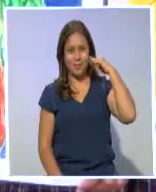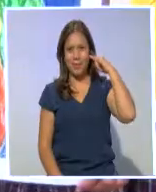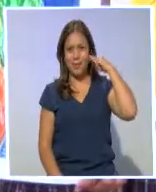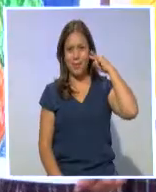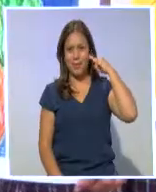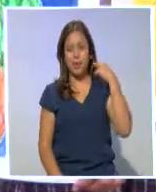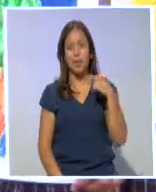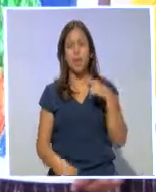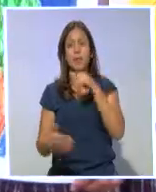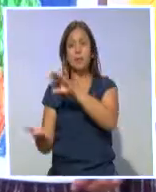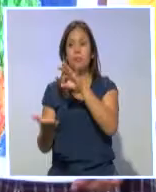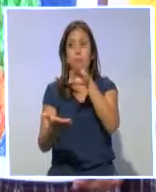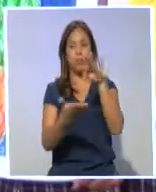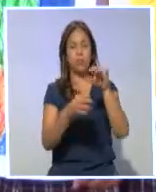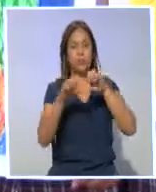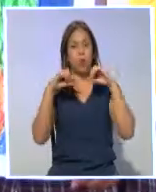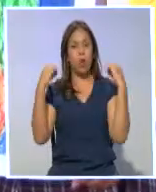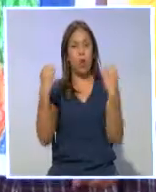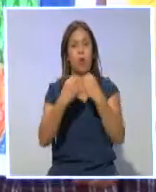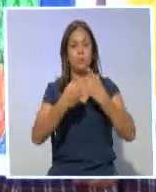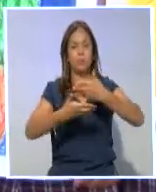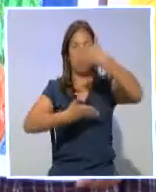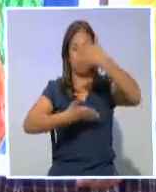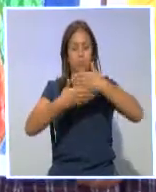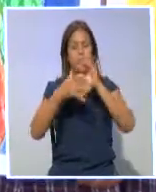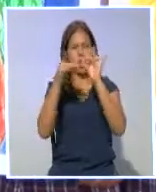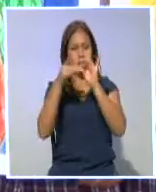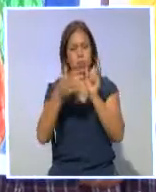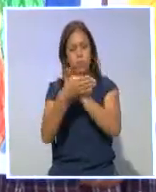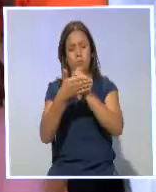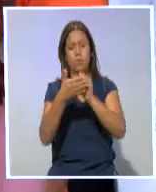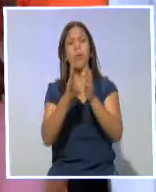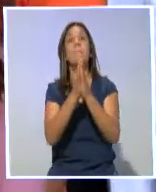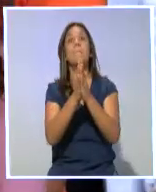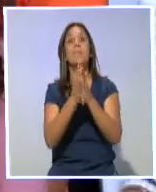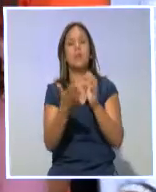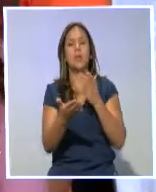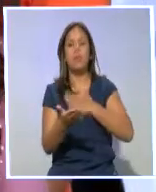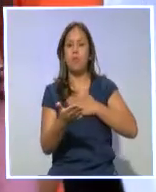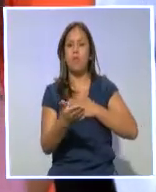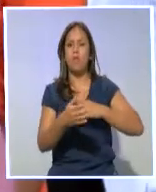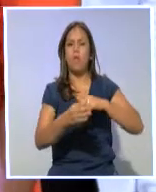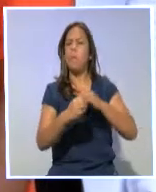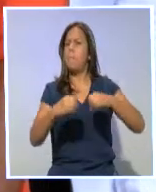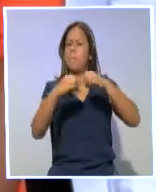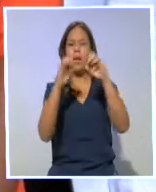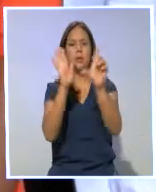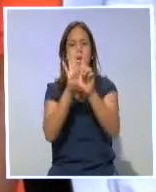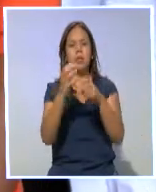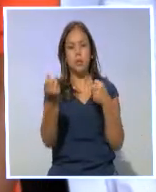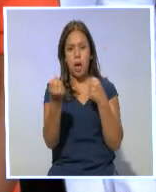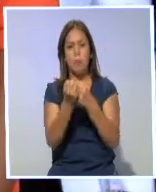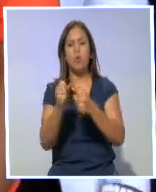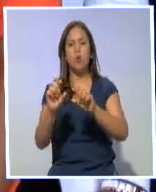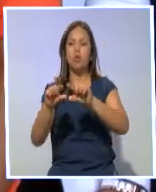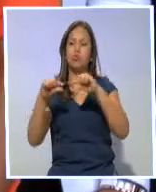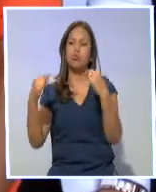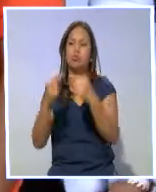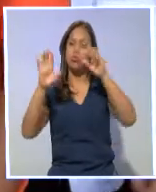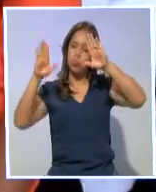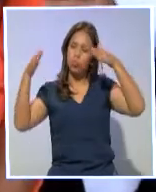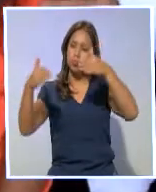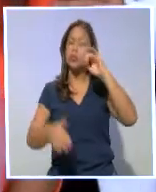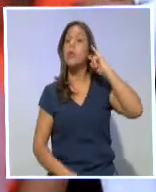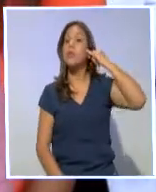diferentes organismos elaboraron un manifiesto que solicita a la Asamblea fortalecer la legislación en favor de las niñas. Lo explica